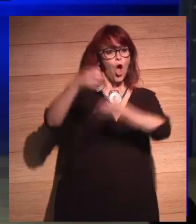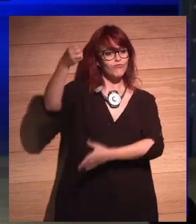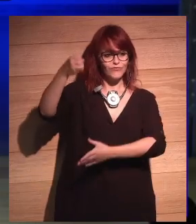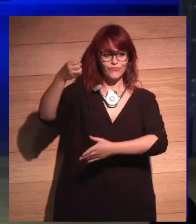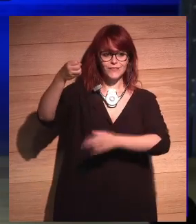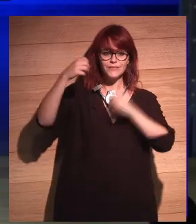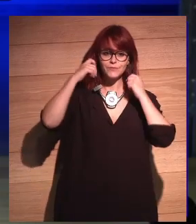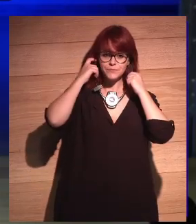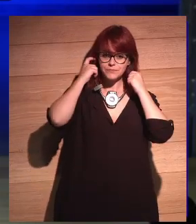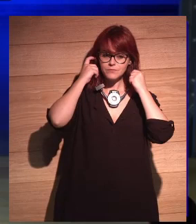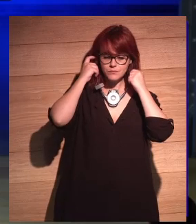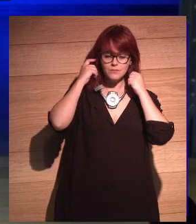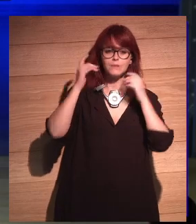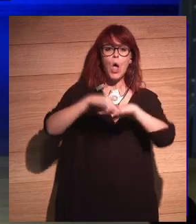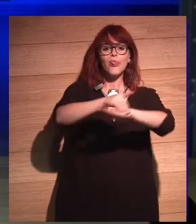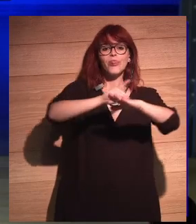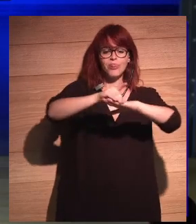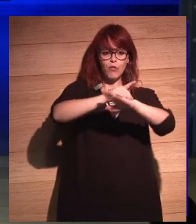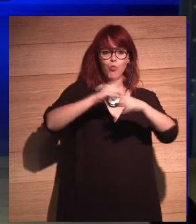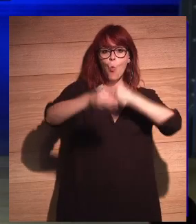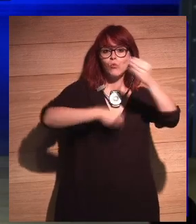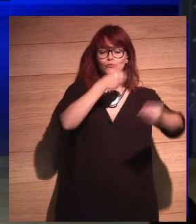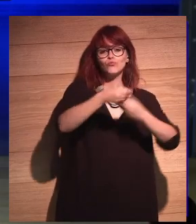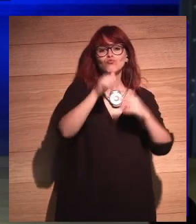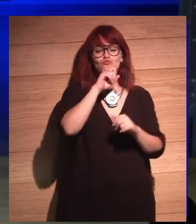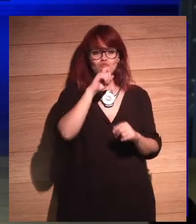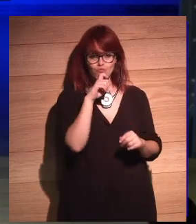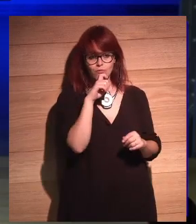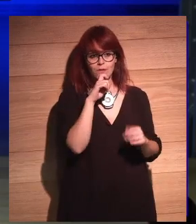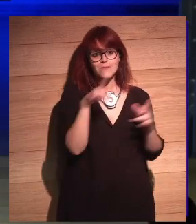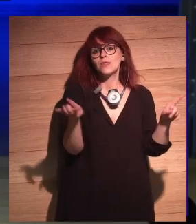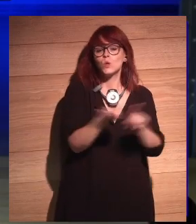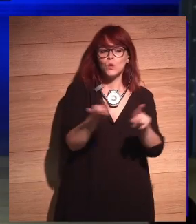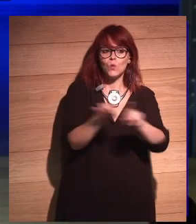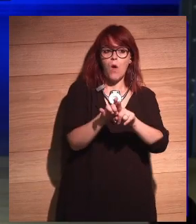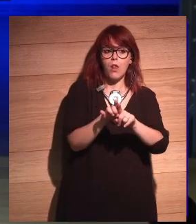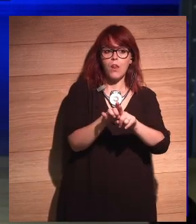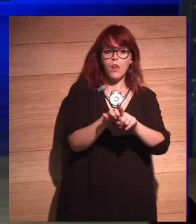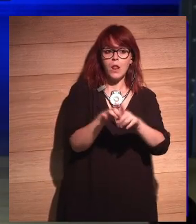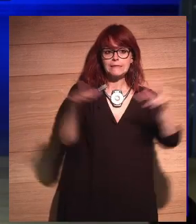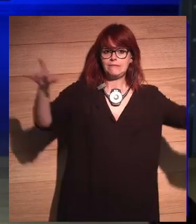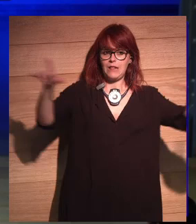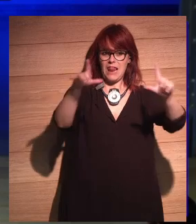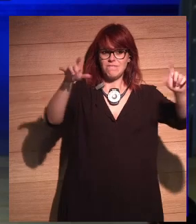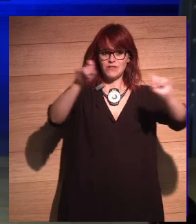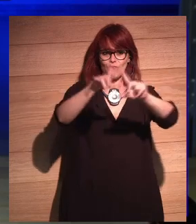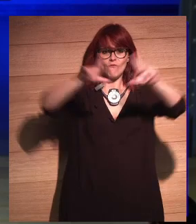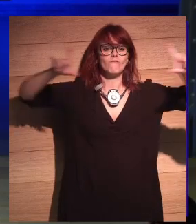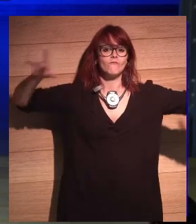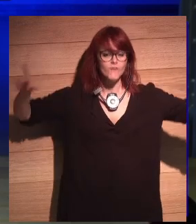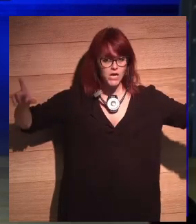botellas, es decir, aquí vemos los datos que se están usando y cómo se están usando, al igual que una televisión muy grande,